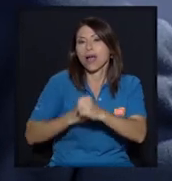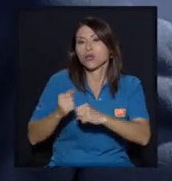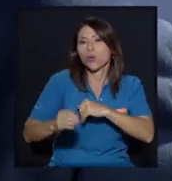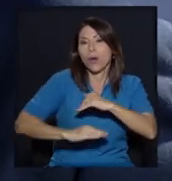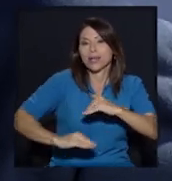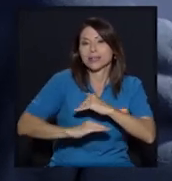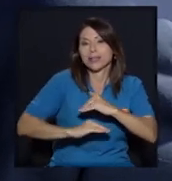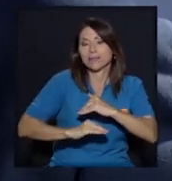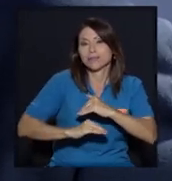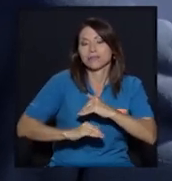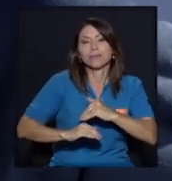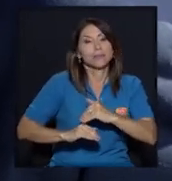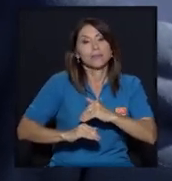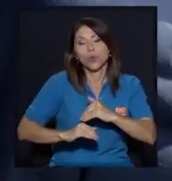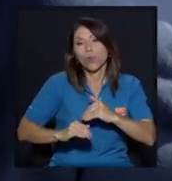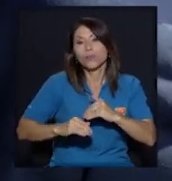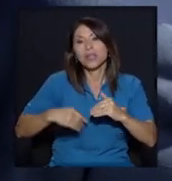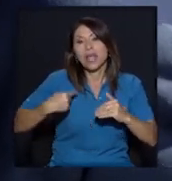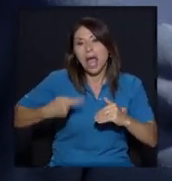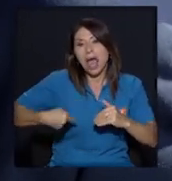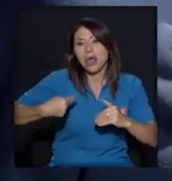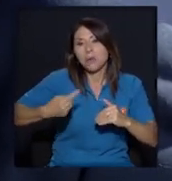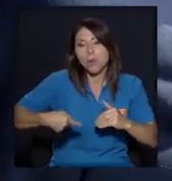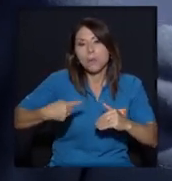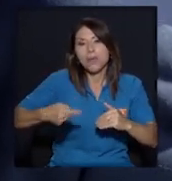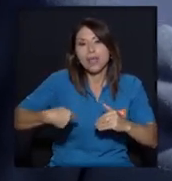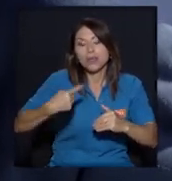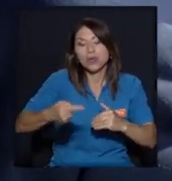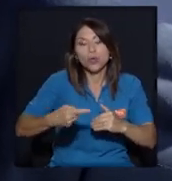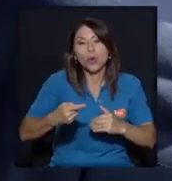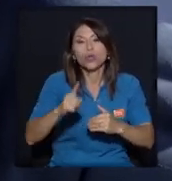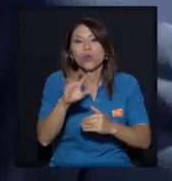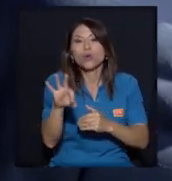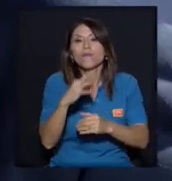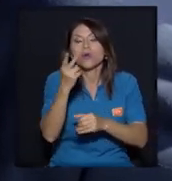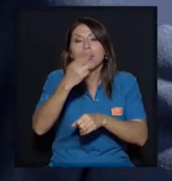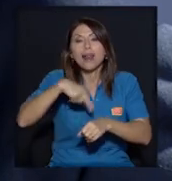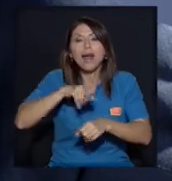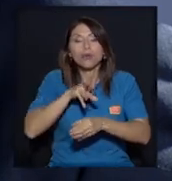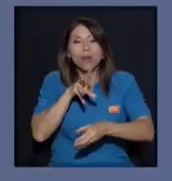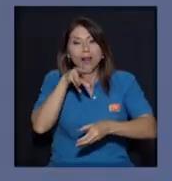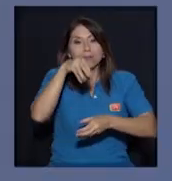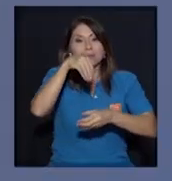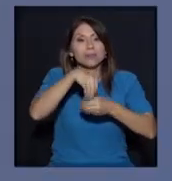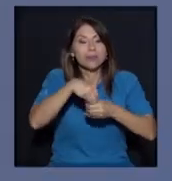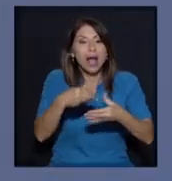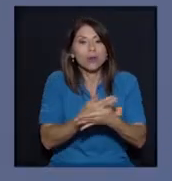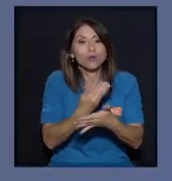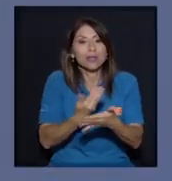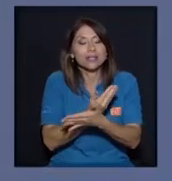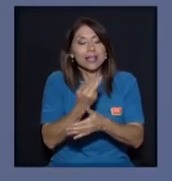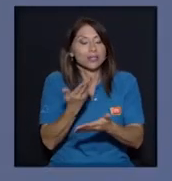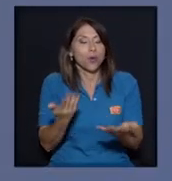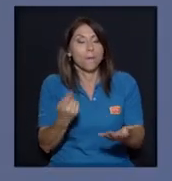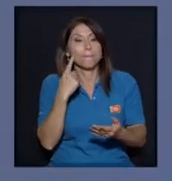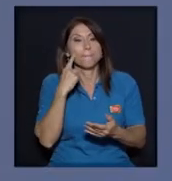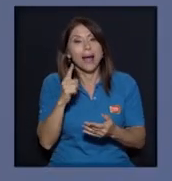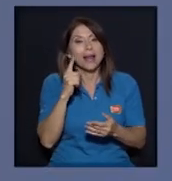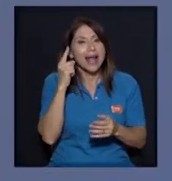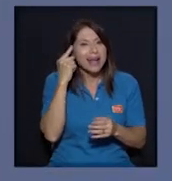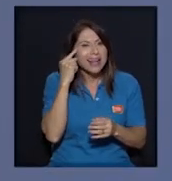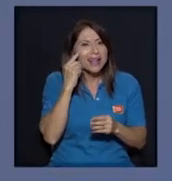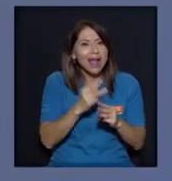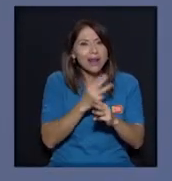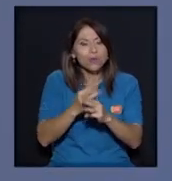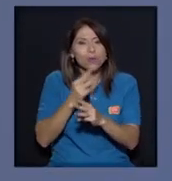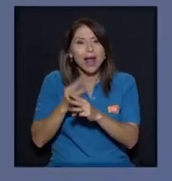que va haciendo una actualización implícita de la base de referencia para calcular estas variaciones del volumen